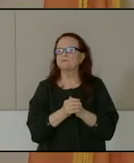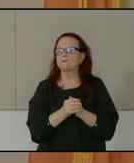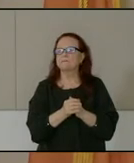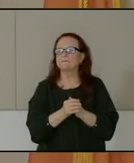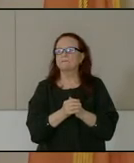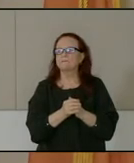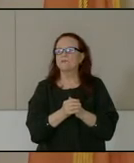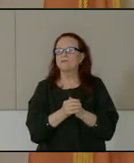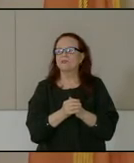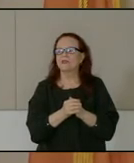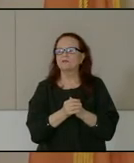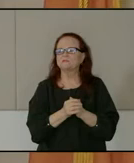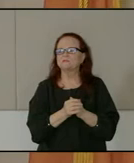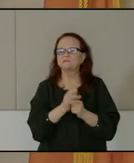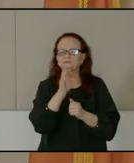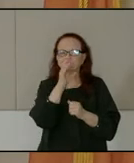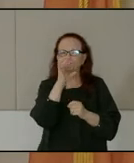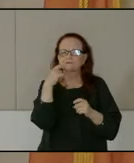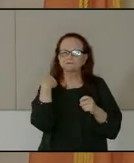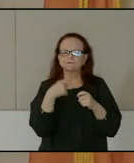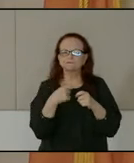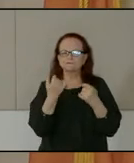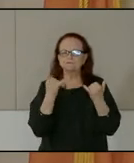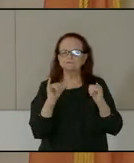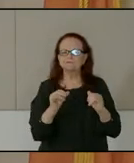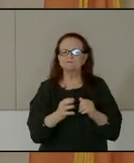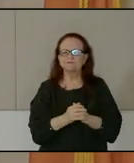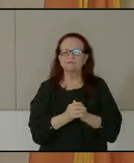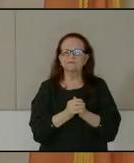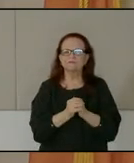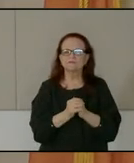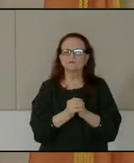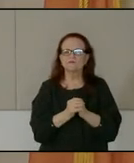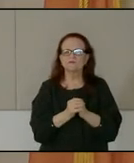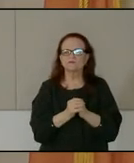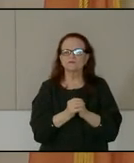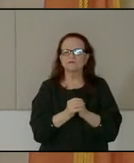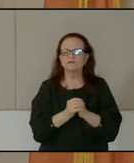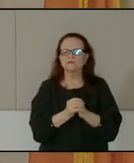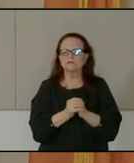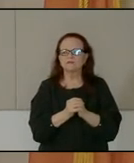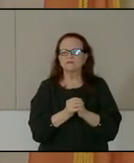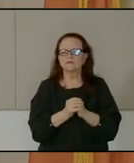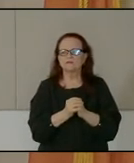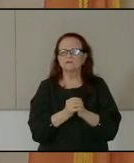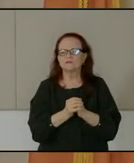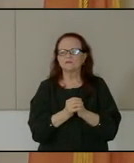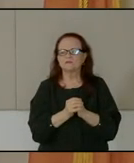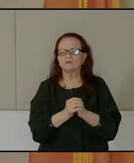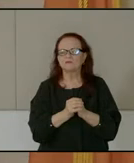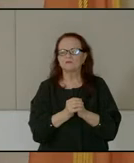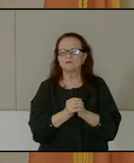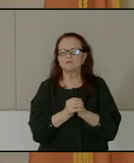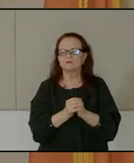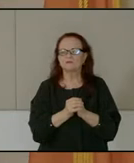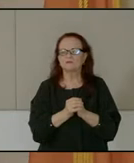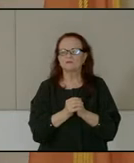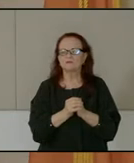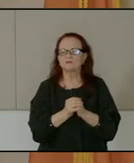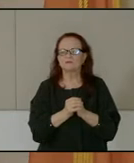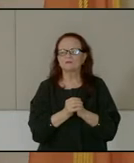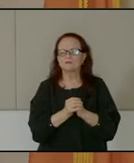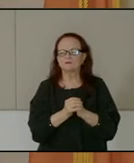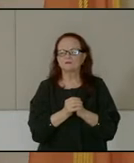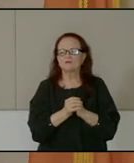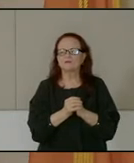aquí, muchos de ellos latinos que viven aquí en el condado. Y yo, como inmigrante, entiendo por las